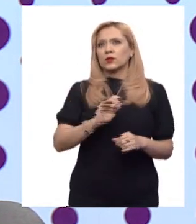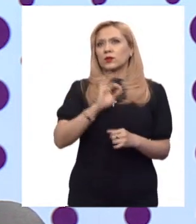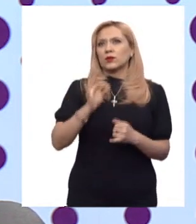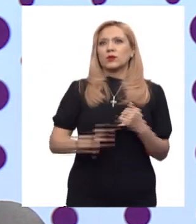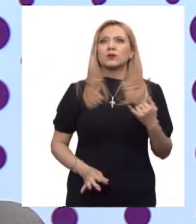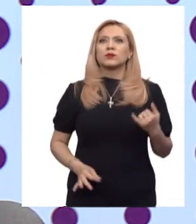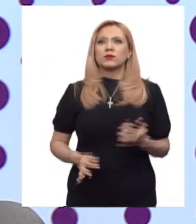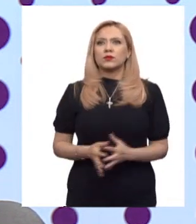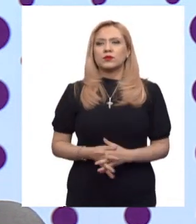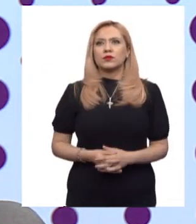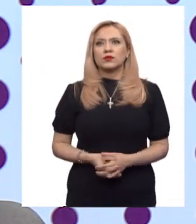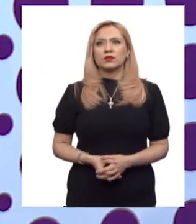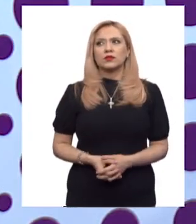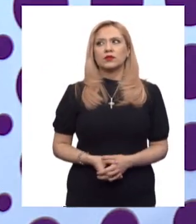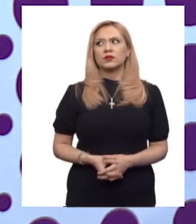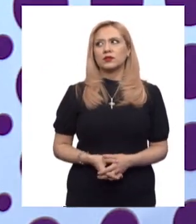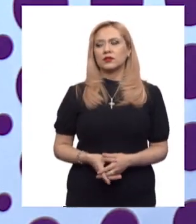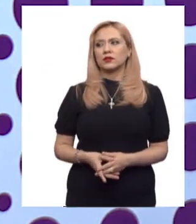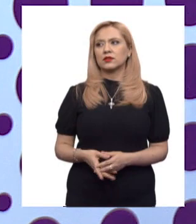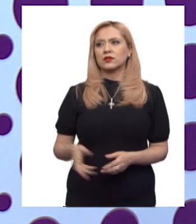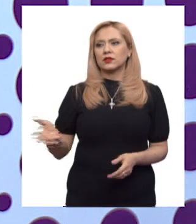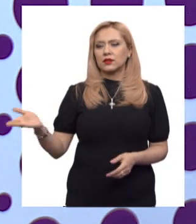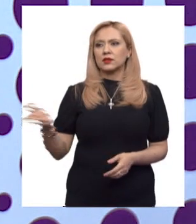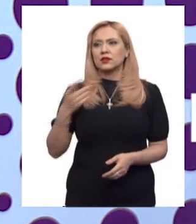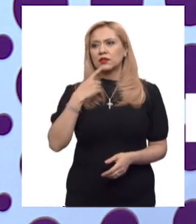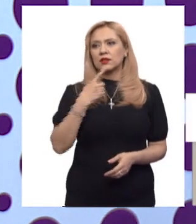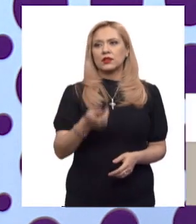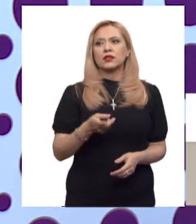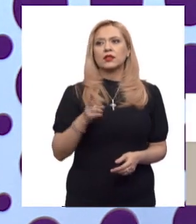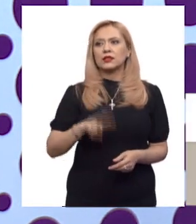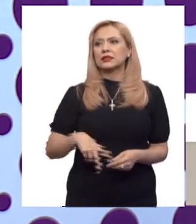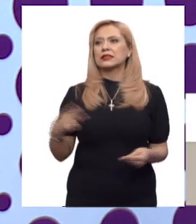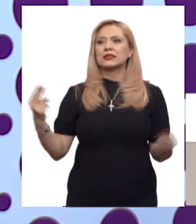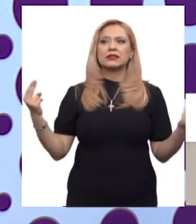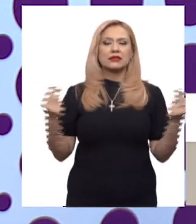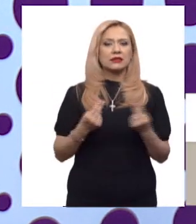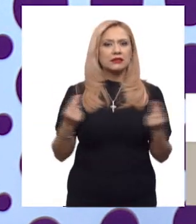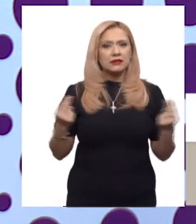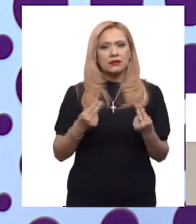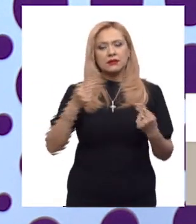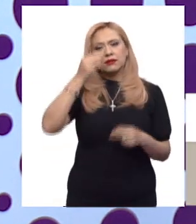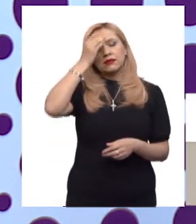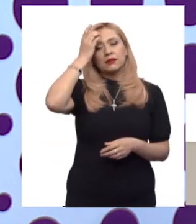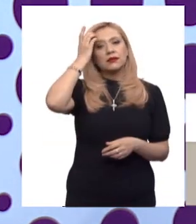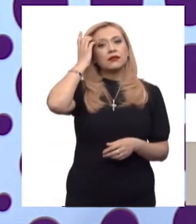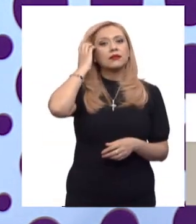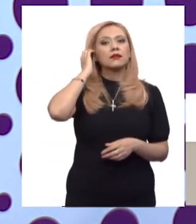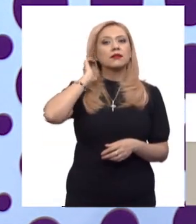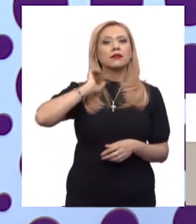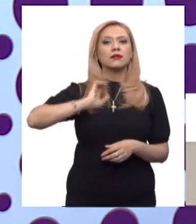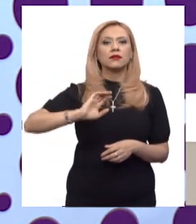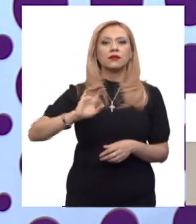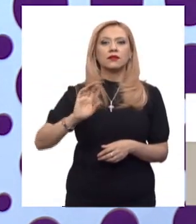conclusiones, y coincidiendo totalmente con Isa, que tenemos una necesidad de, no